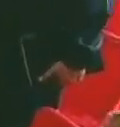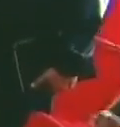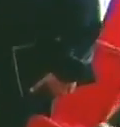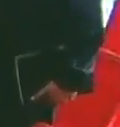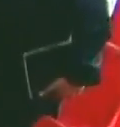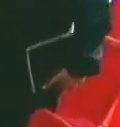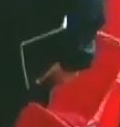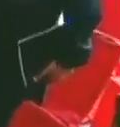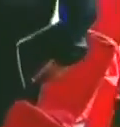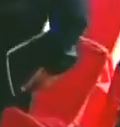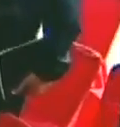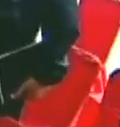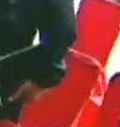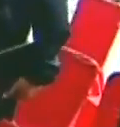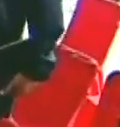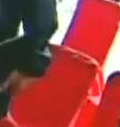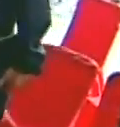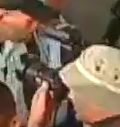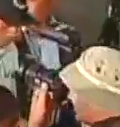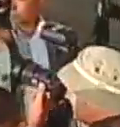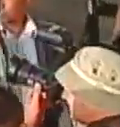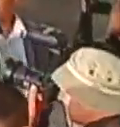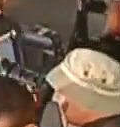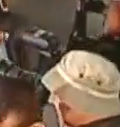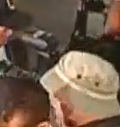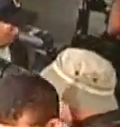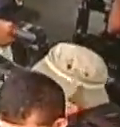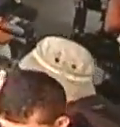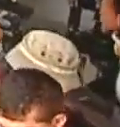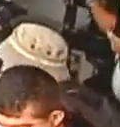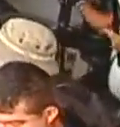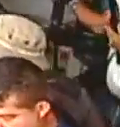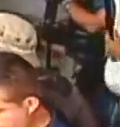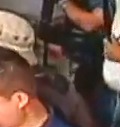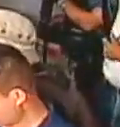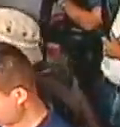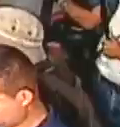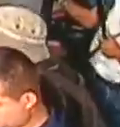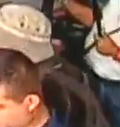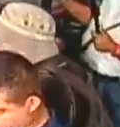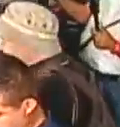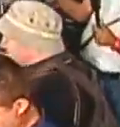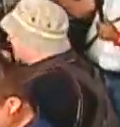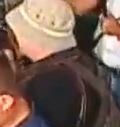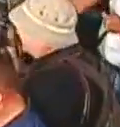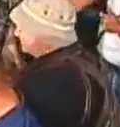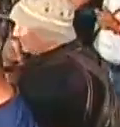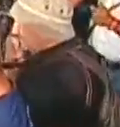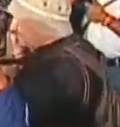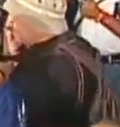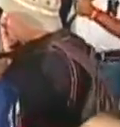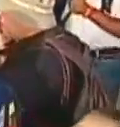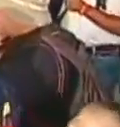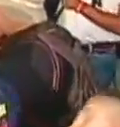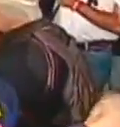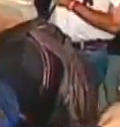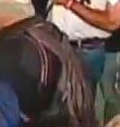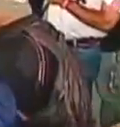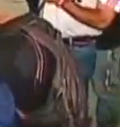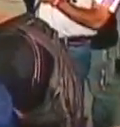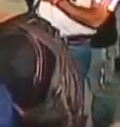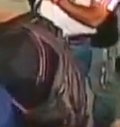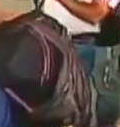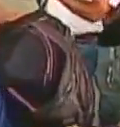soporte jurídico en los artículos 347, 348 y 349 de